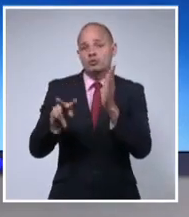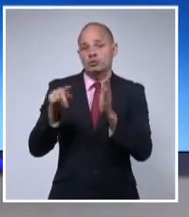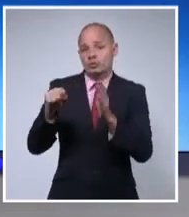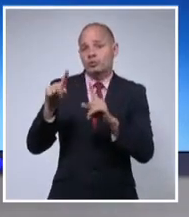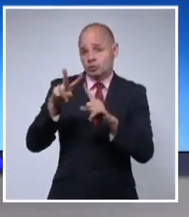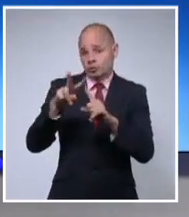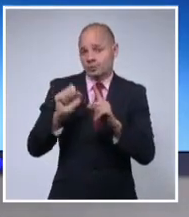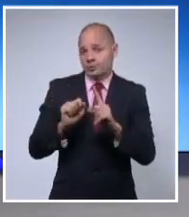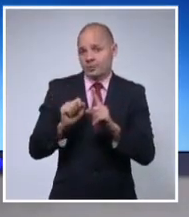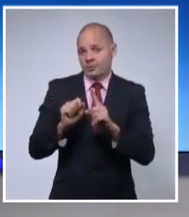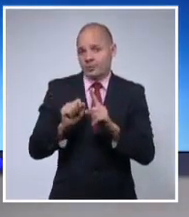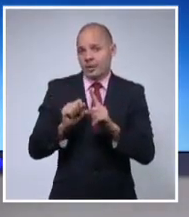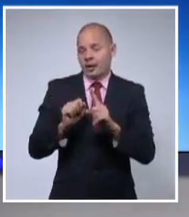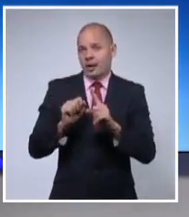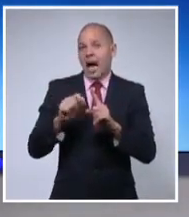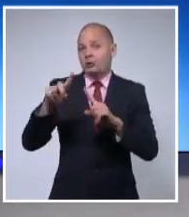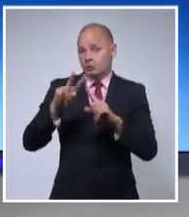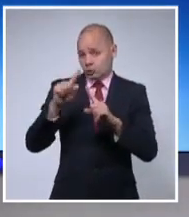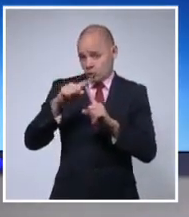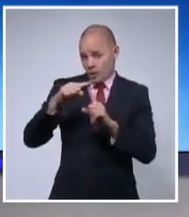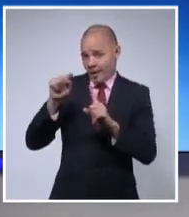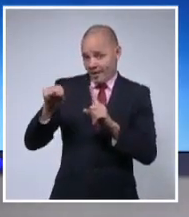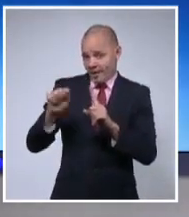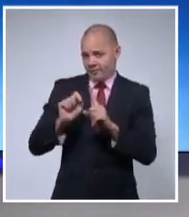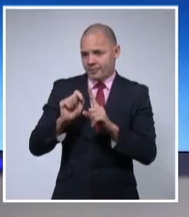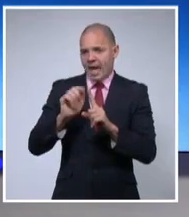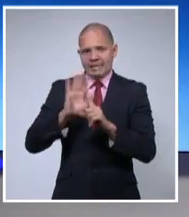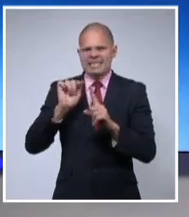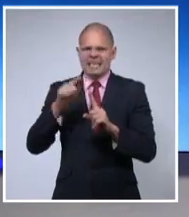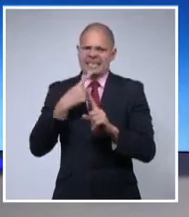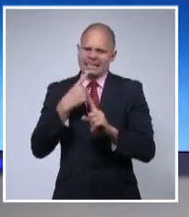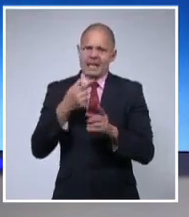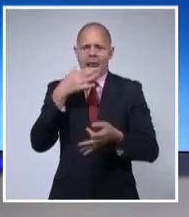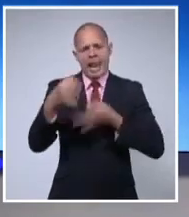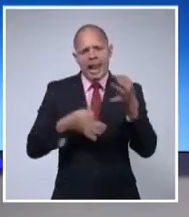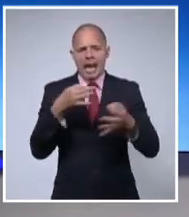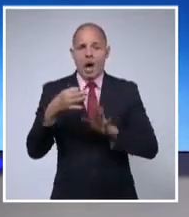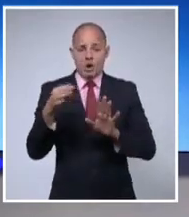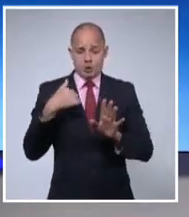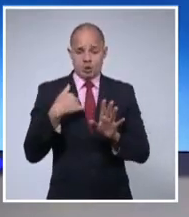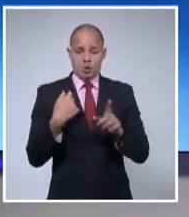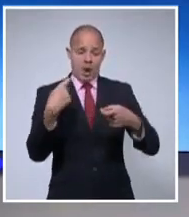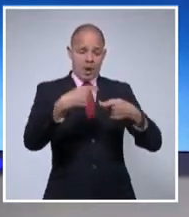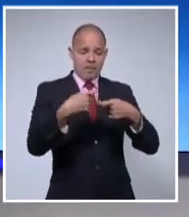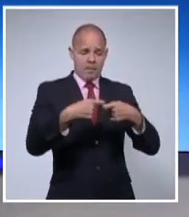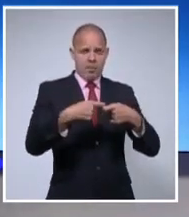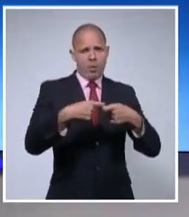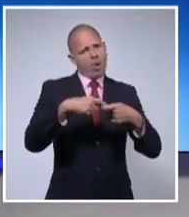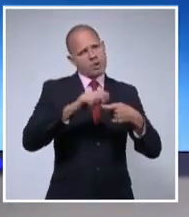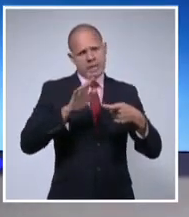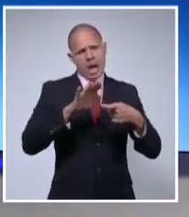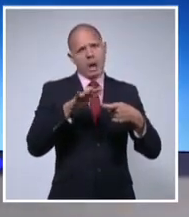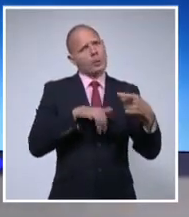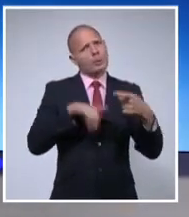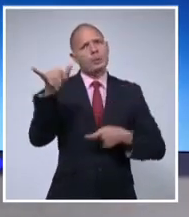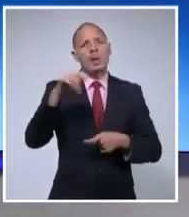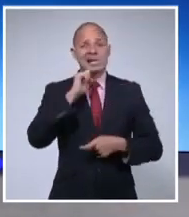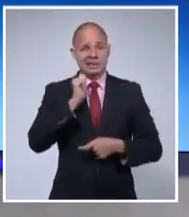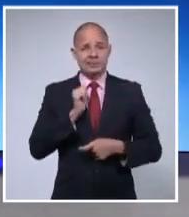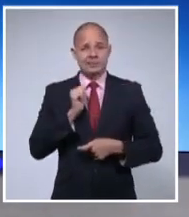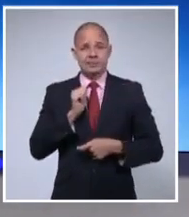seguía, ella explicó que había contactado a través de su ex esposo con una persona residente en los Estados Unidos que le ofreció 30